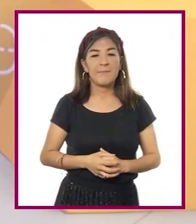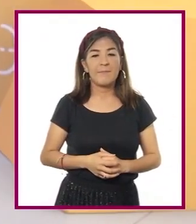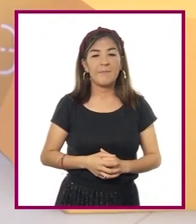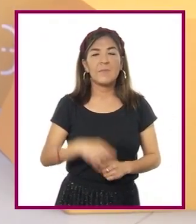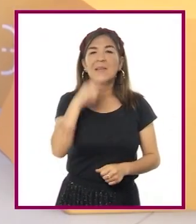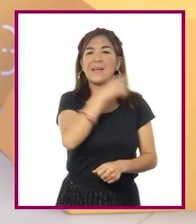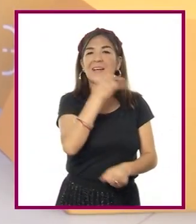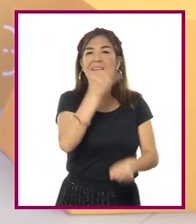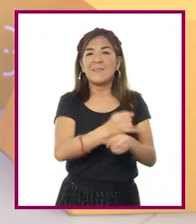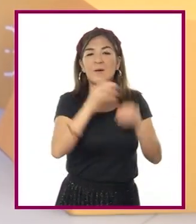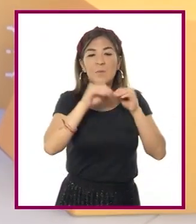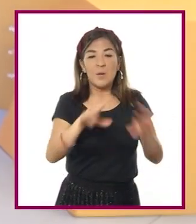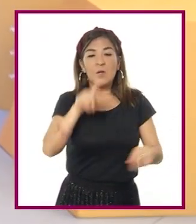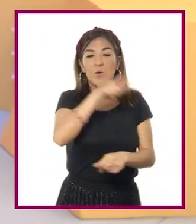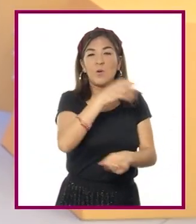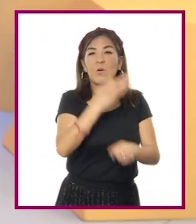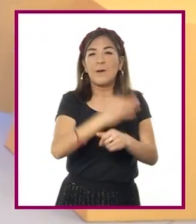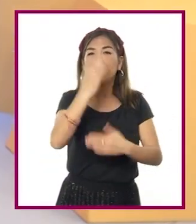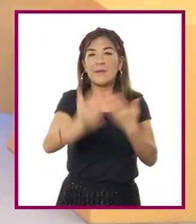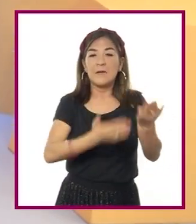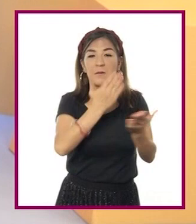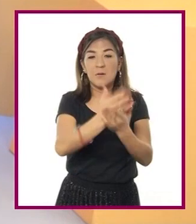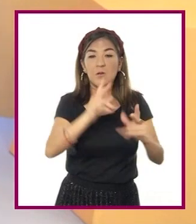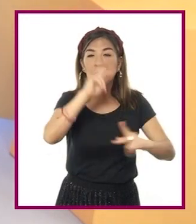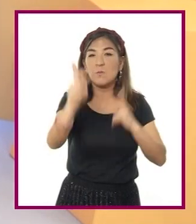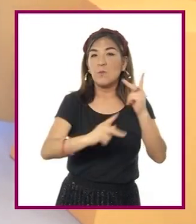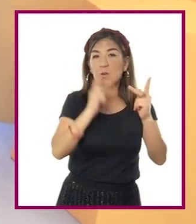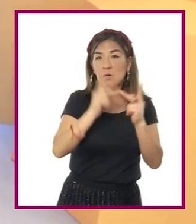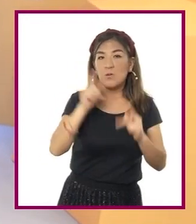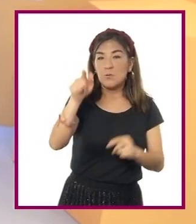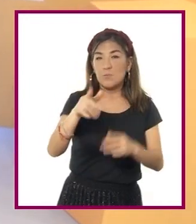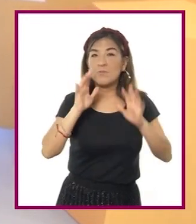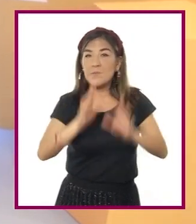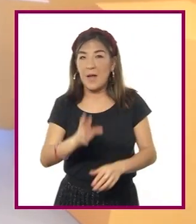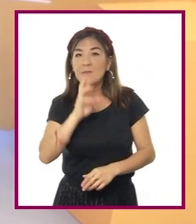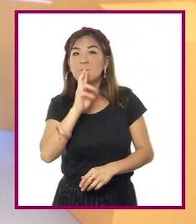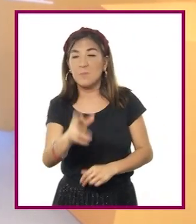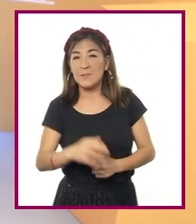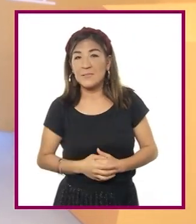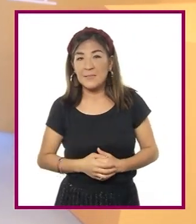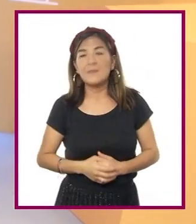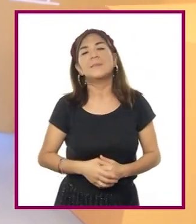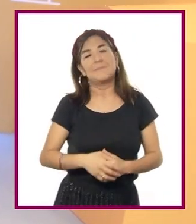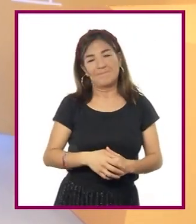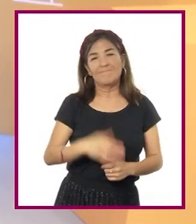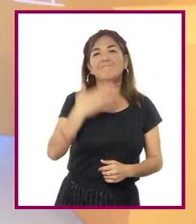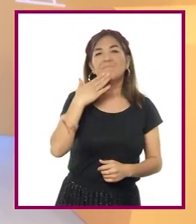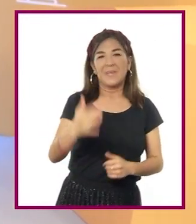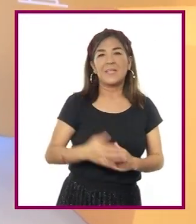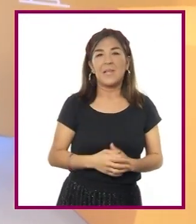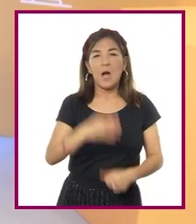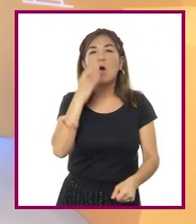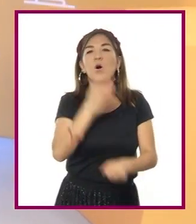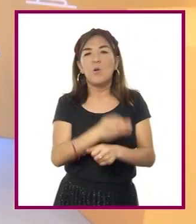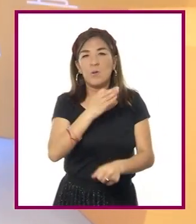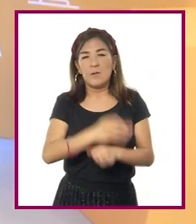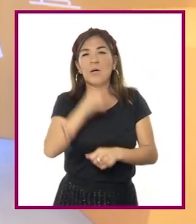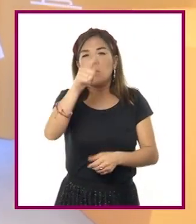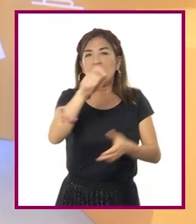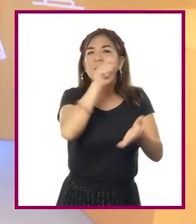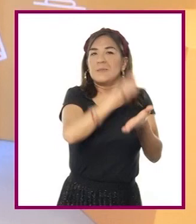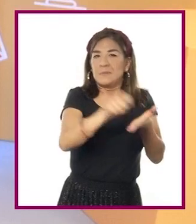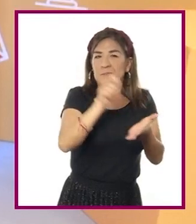¿La información que se presentó coincide con las respuestas que tenían? ¡Excelente! Vamos a corroborar lo que